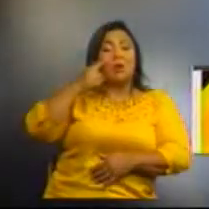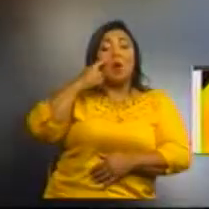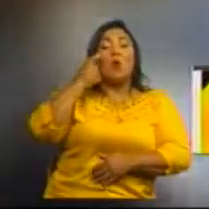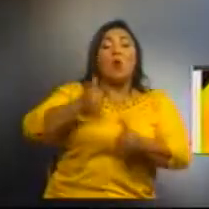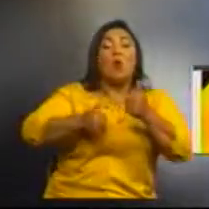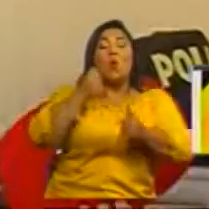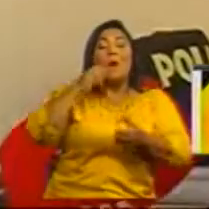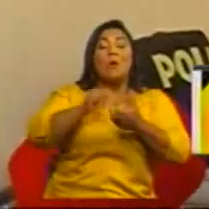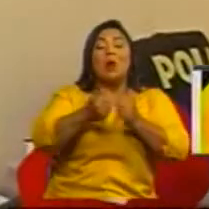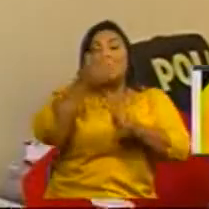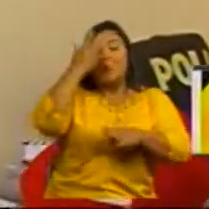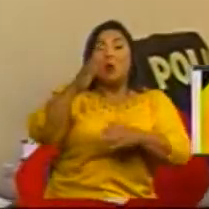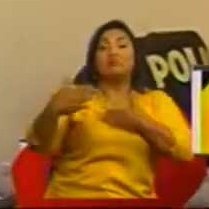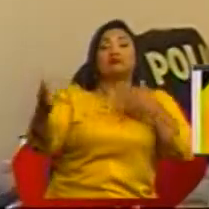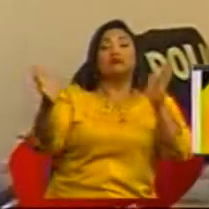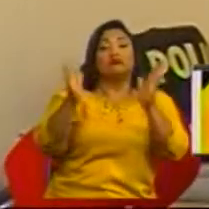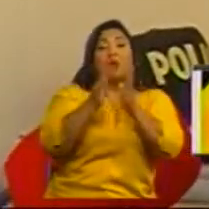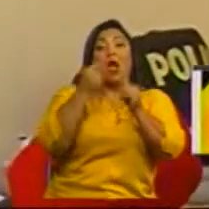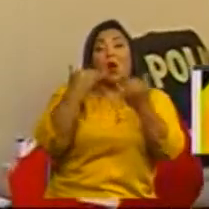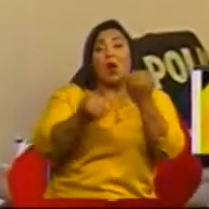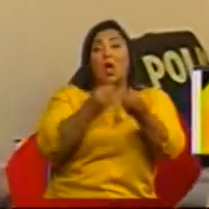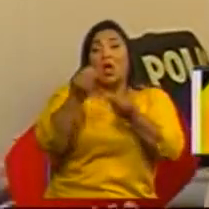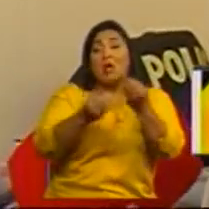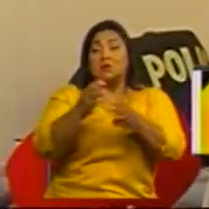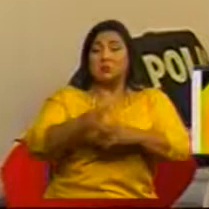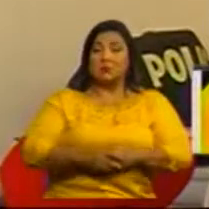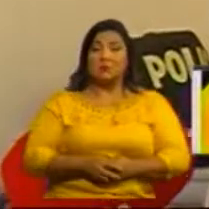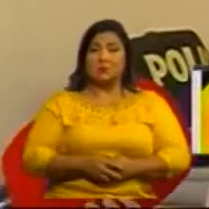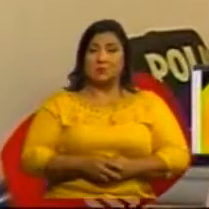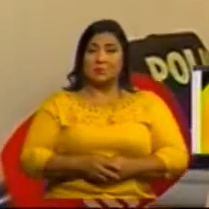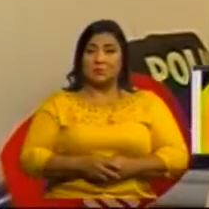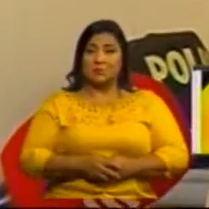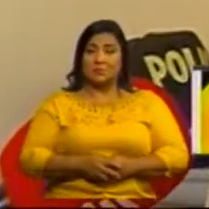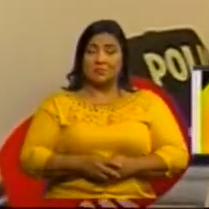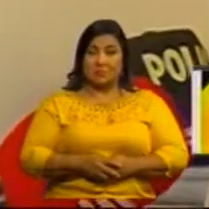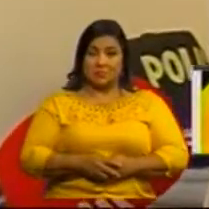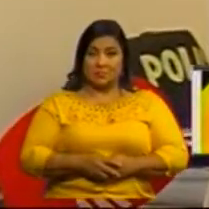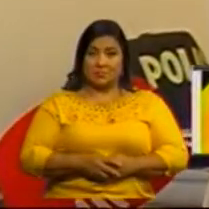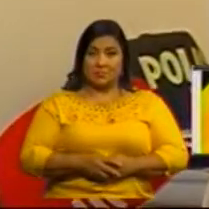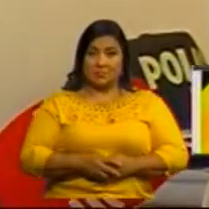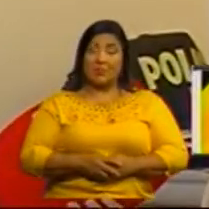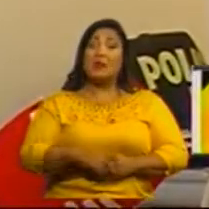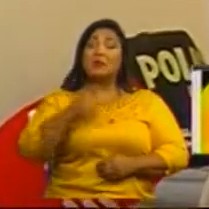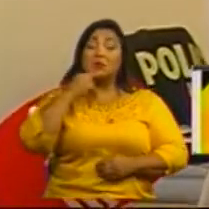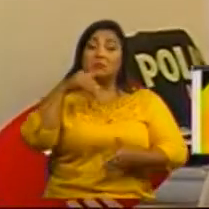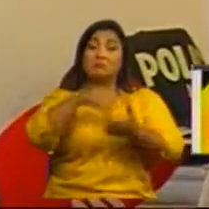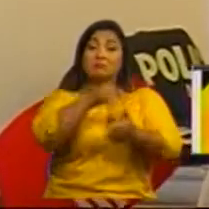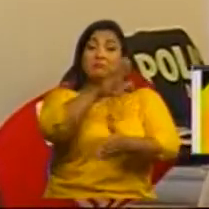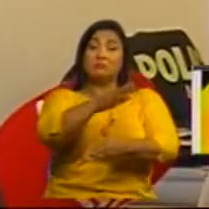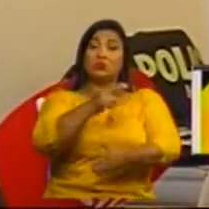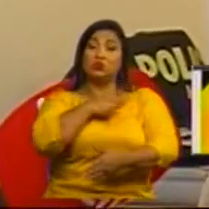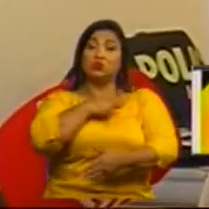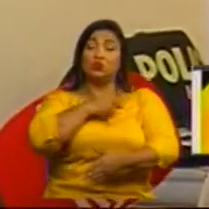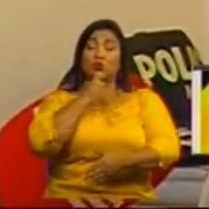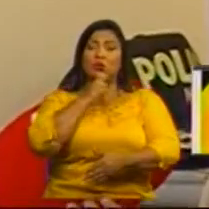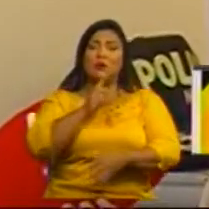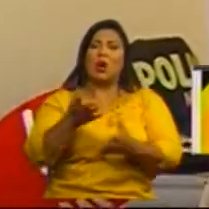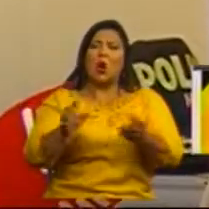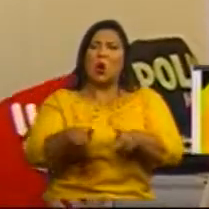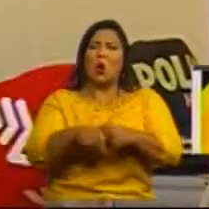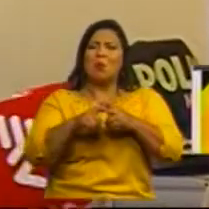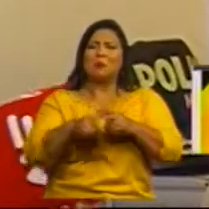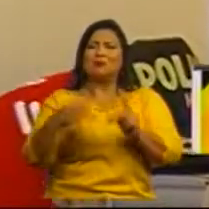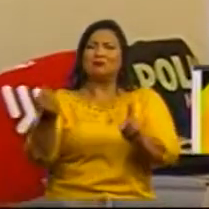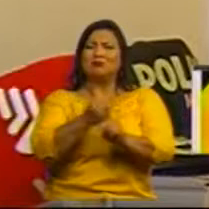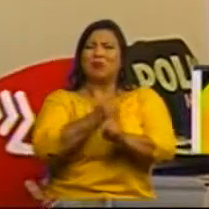señores pueden enfrentar. Fue en esas circunstancias que uno de los estudiantes, de una manera brutal, agrede